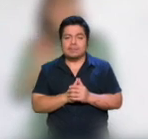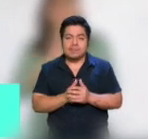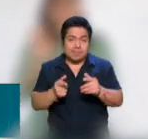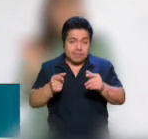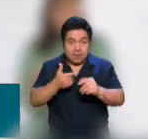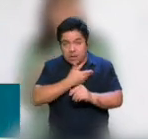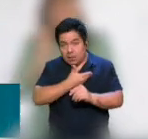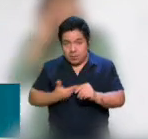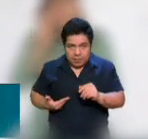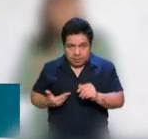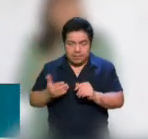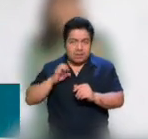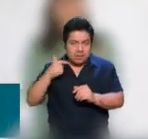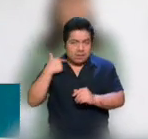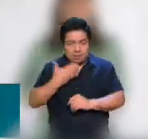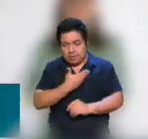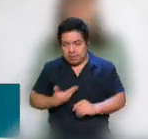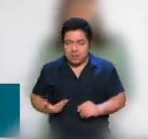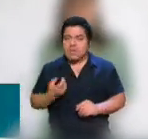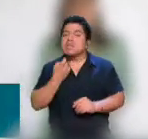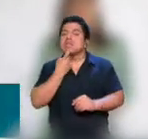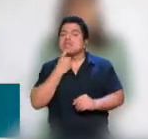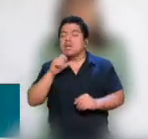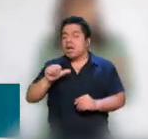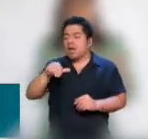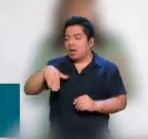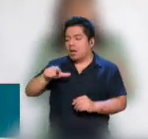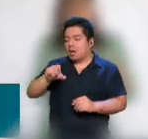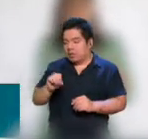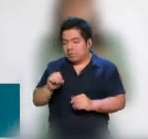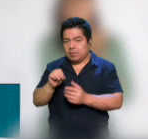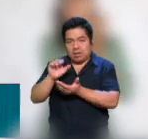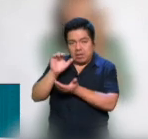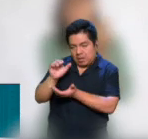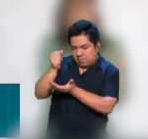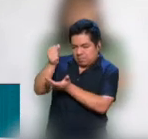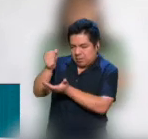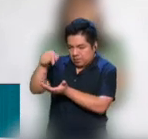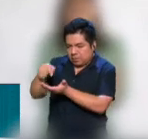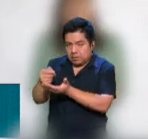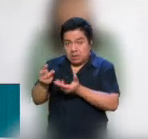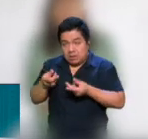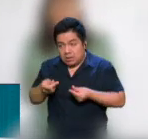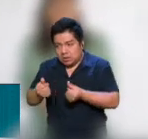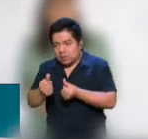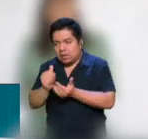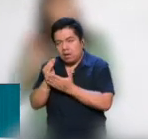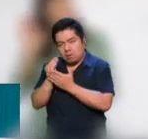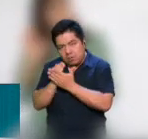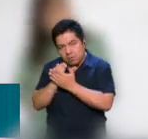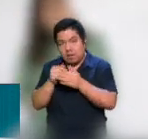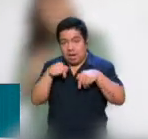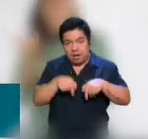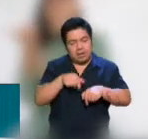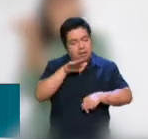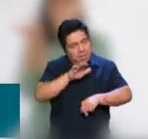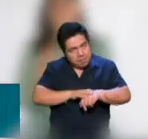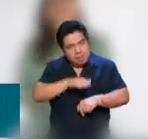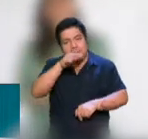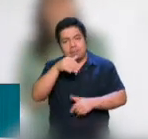El presidente López Obrador ya había disminuido los costos del gobierno y ahora los disminuimos